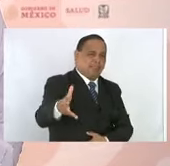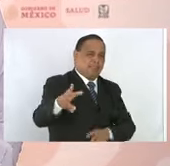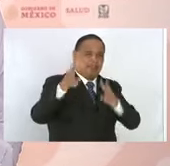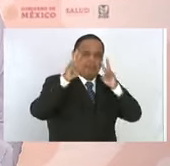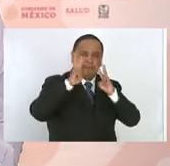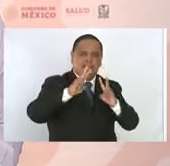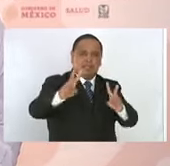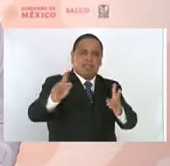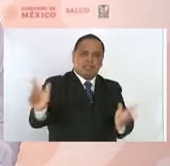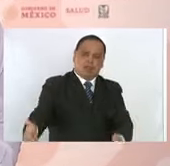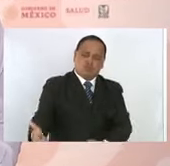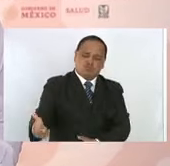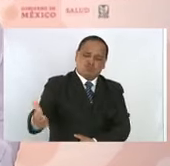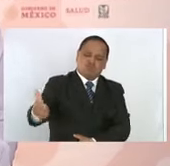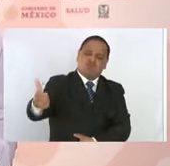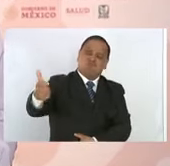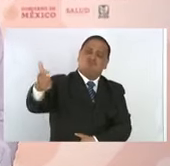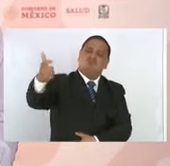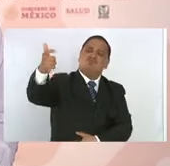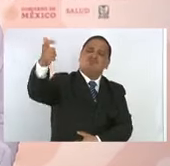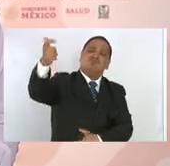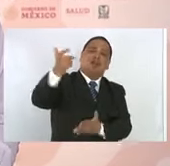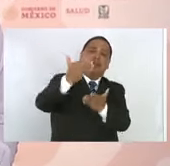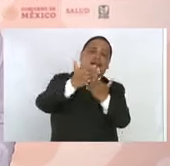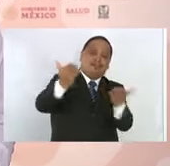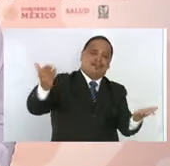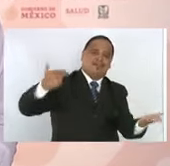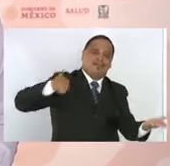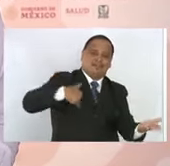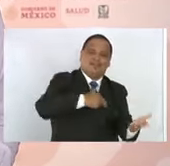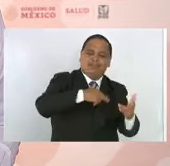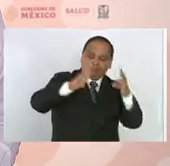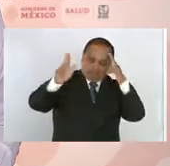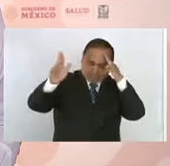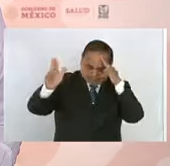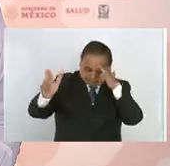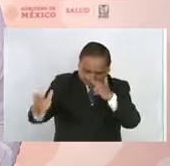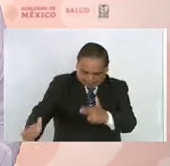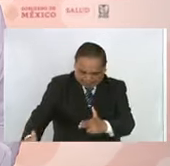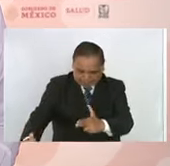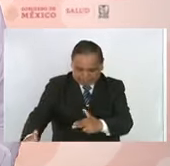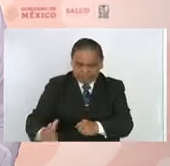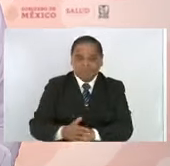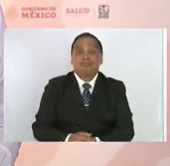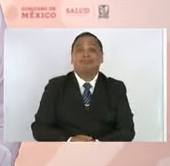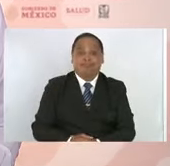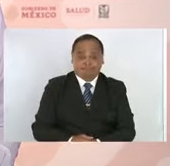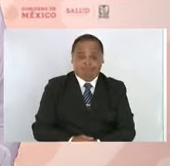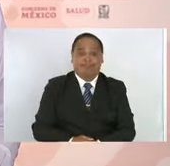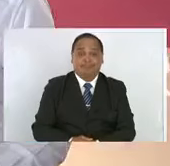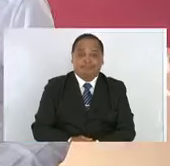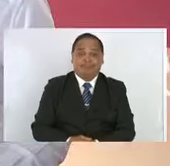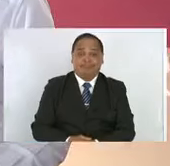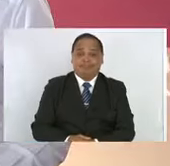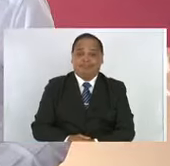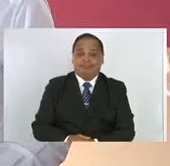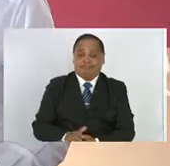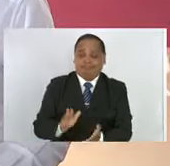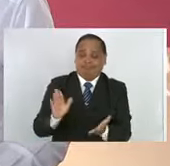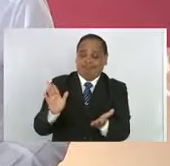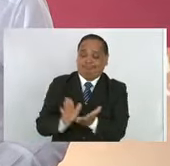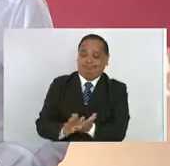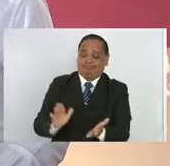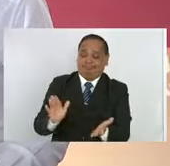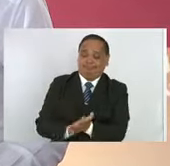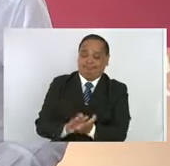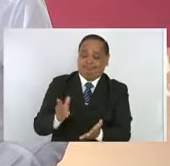un gigante al que le rendimos un homenaje por esa